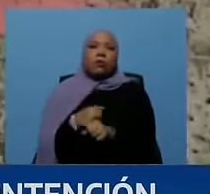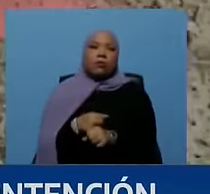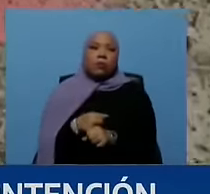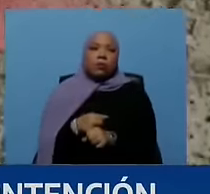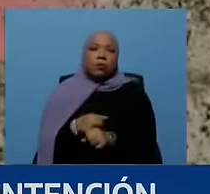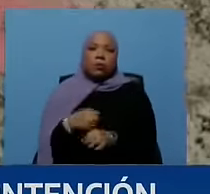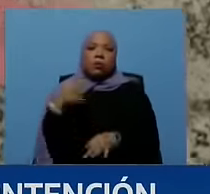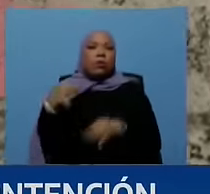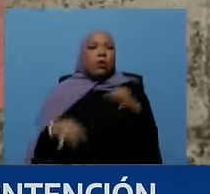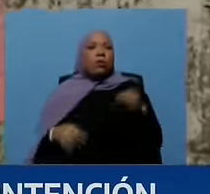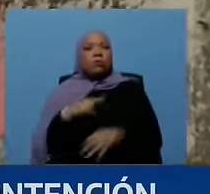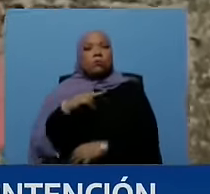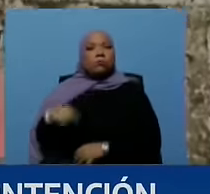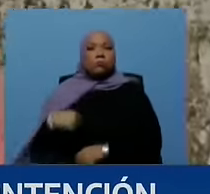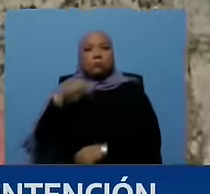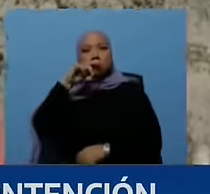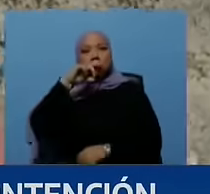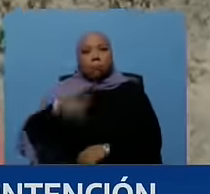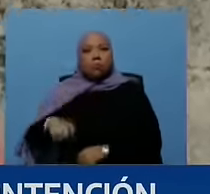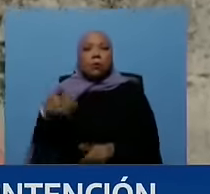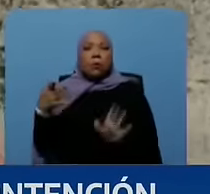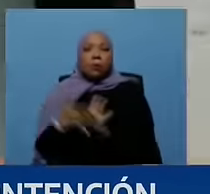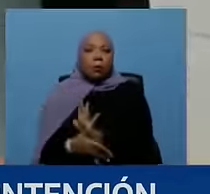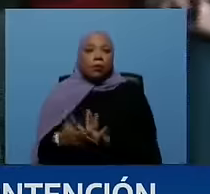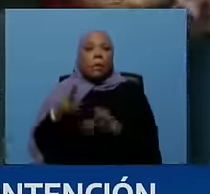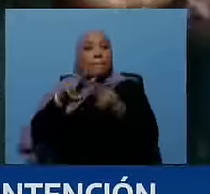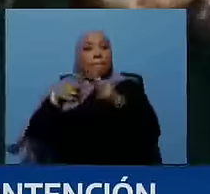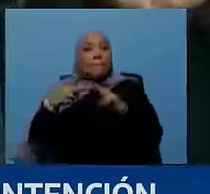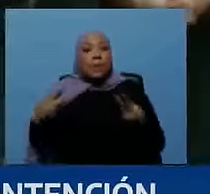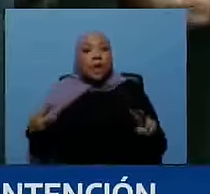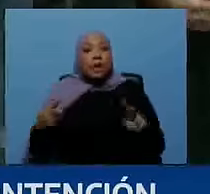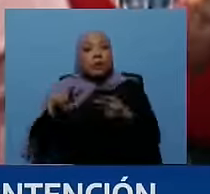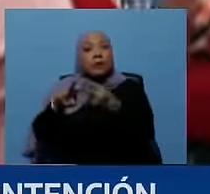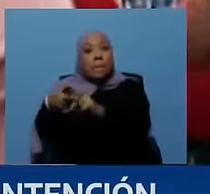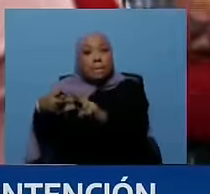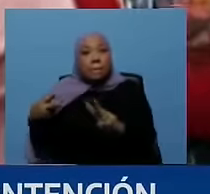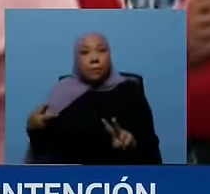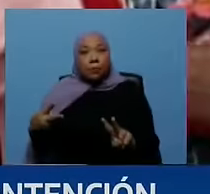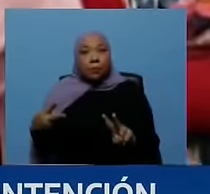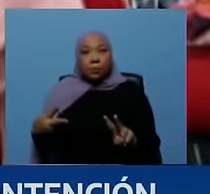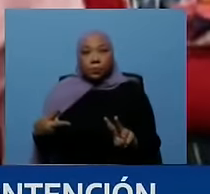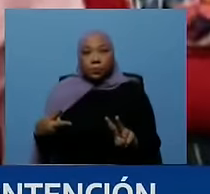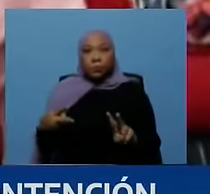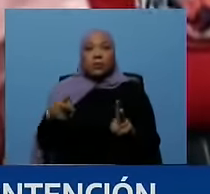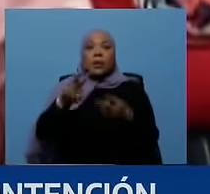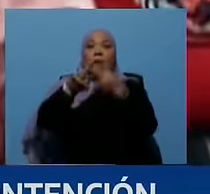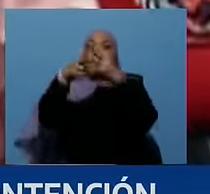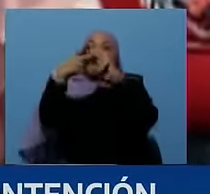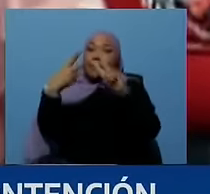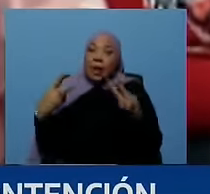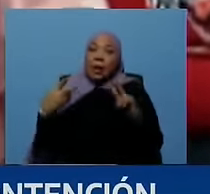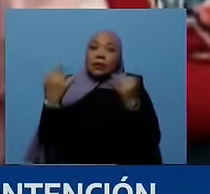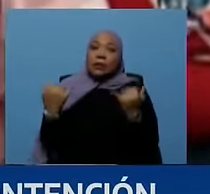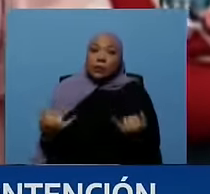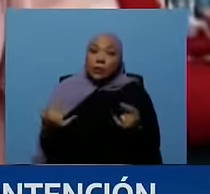el odio. Paz, paz, paz. Paz. Paz, paz,